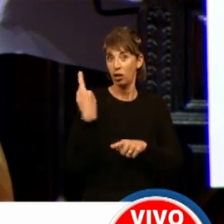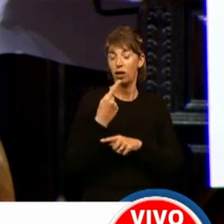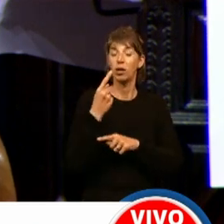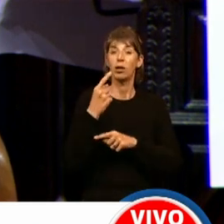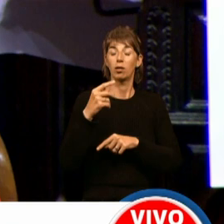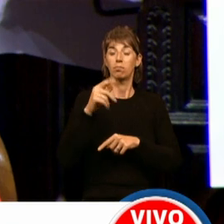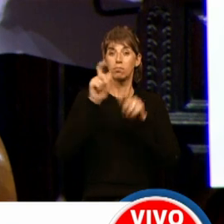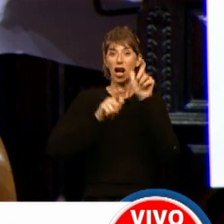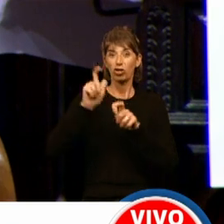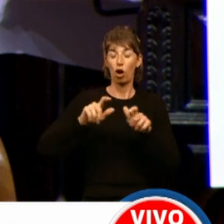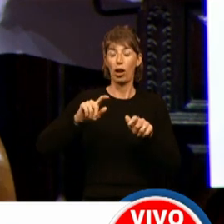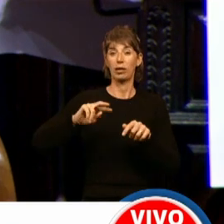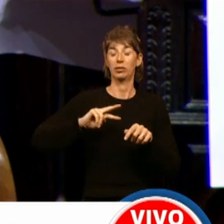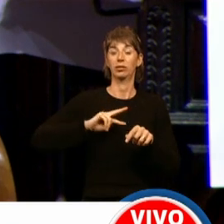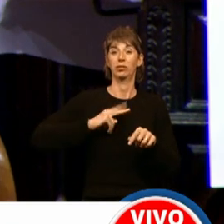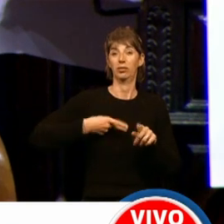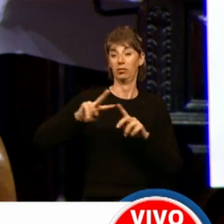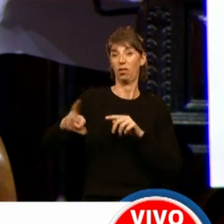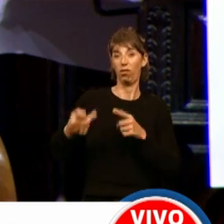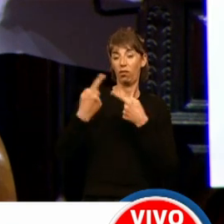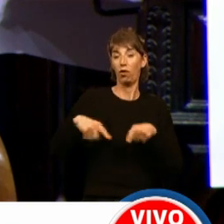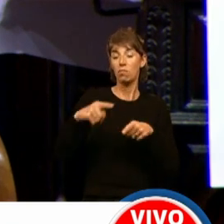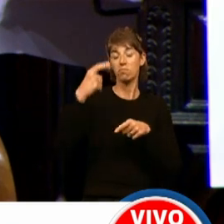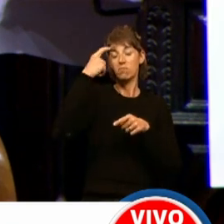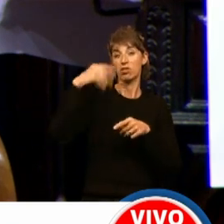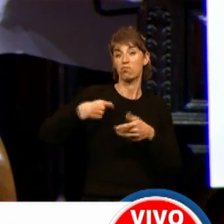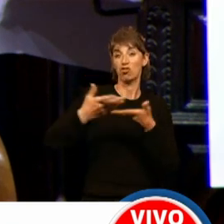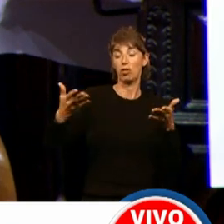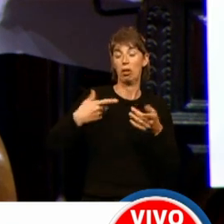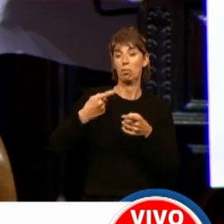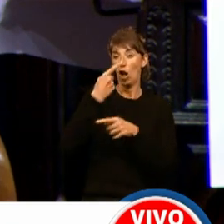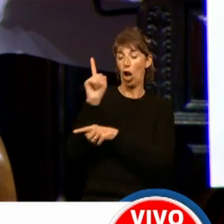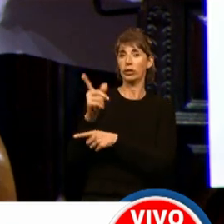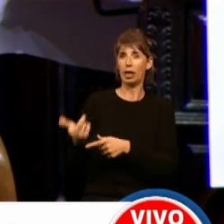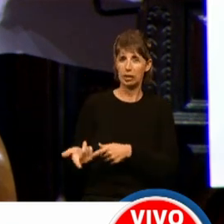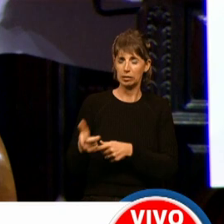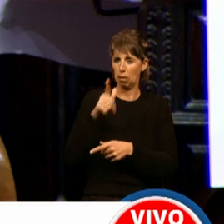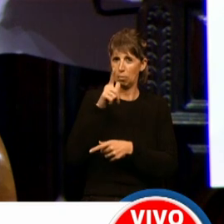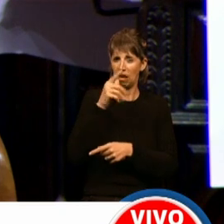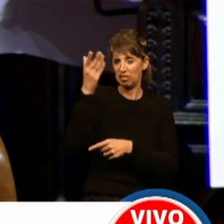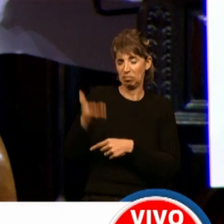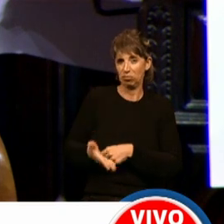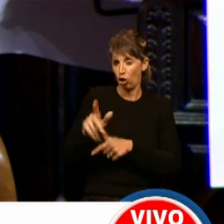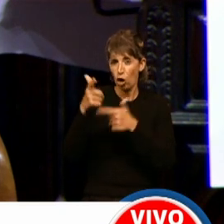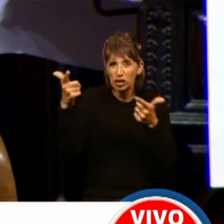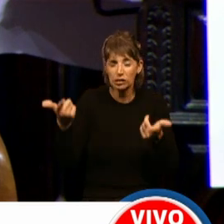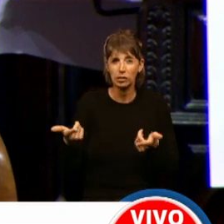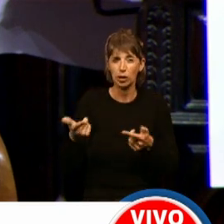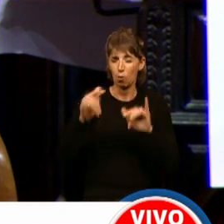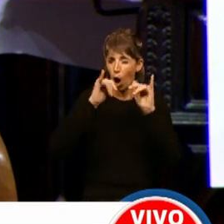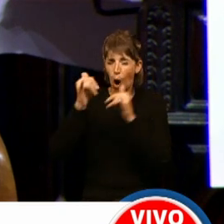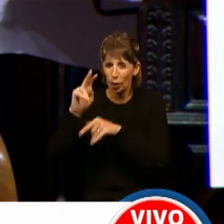parecía no importarle a nadie nacimos en esta tierra vivíamos invisibles y morimos muy jóvenes